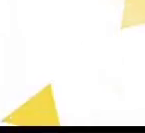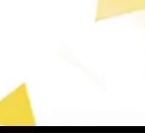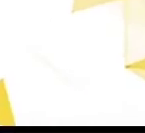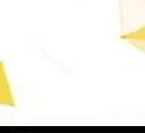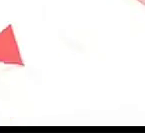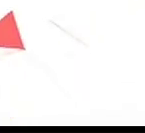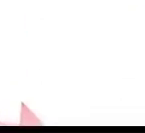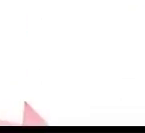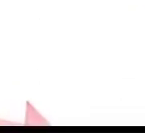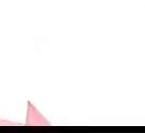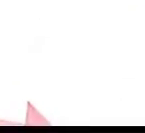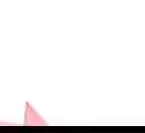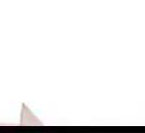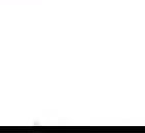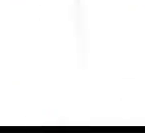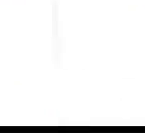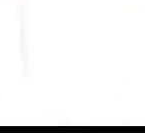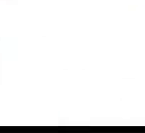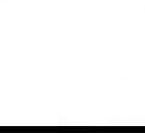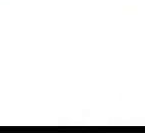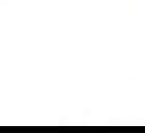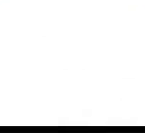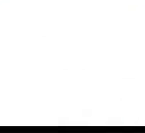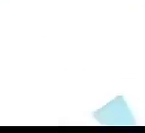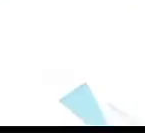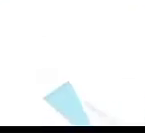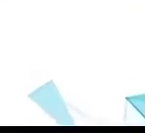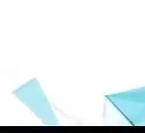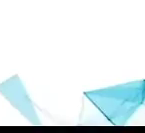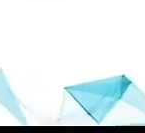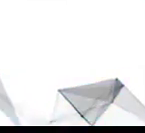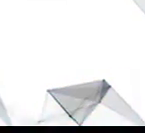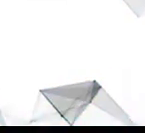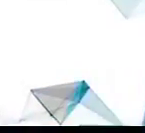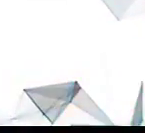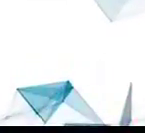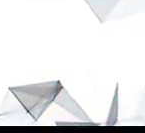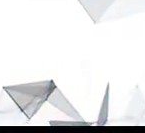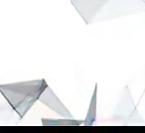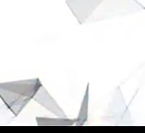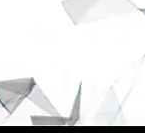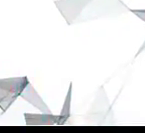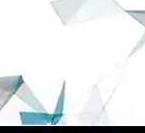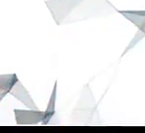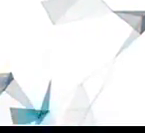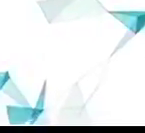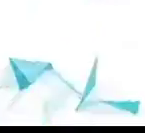Inicio de espacio promocional.